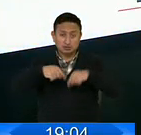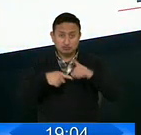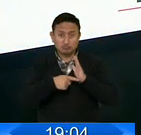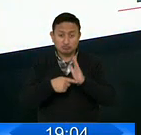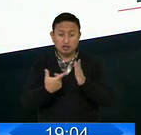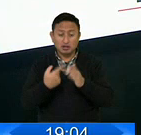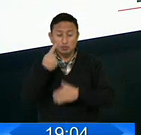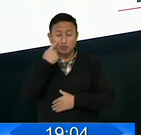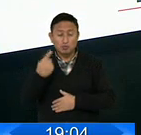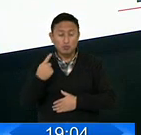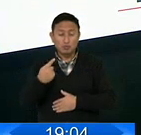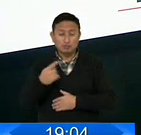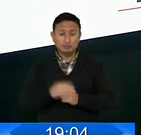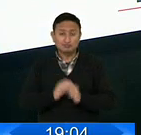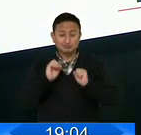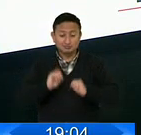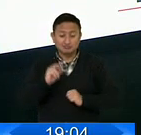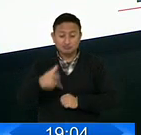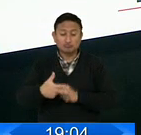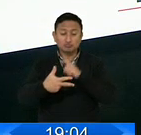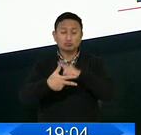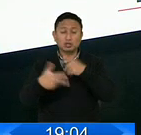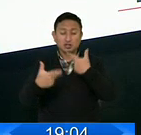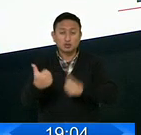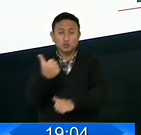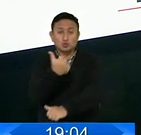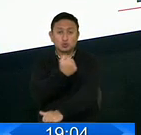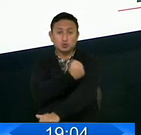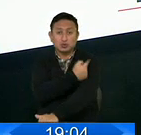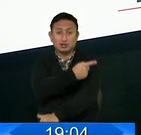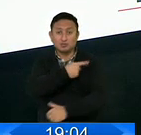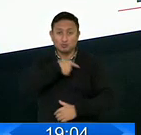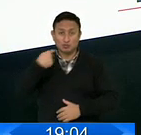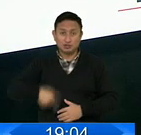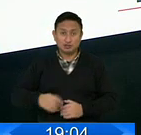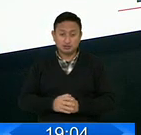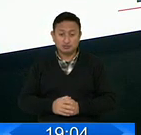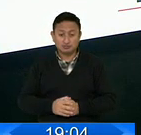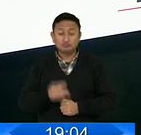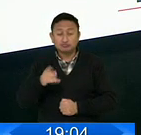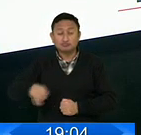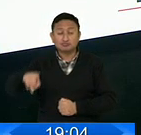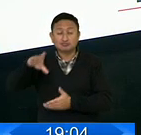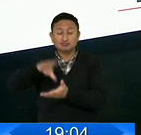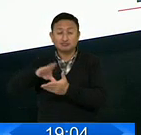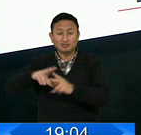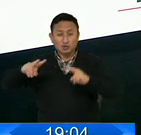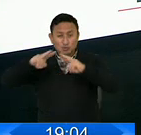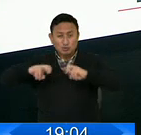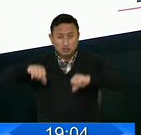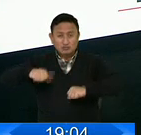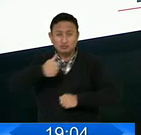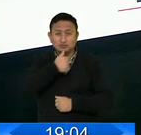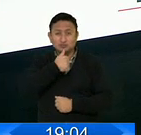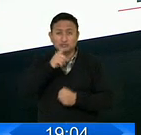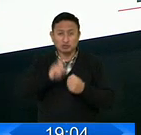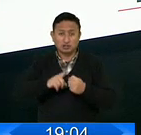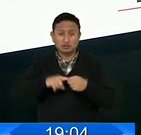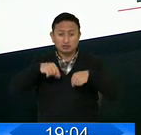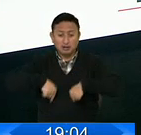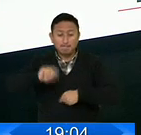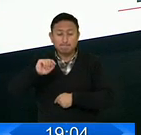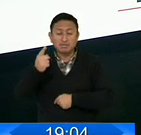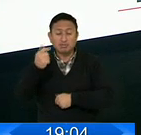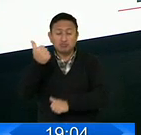ensayo clínico de fase 3 de una vacuna de origen chino. En un centro de investigación privado de Quito, se colocó la primera de